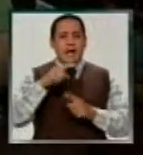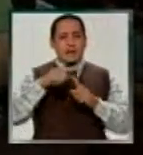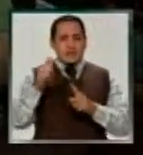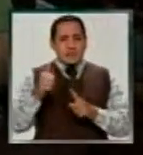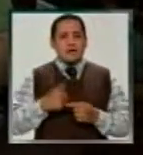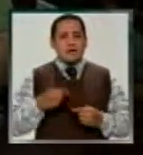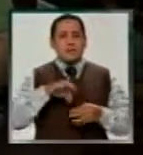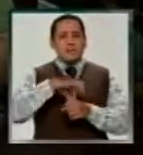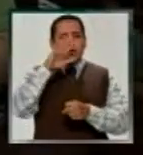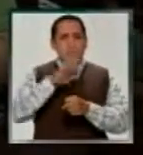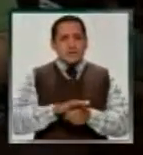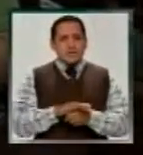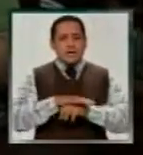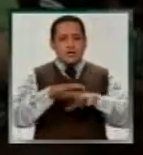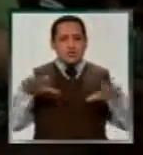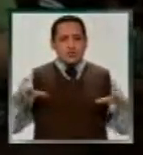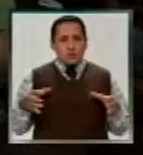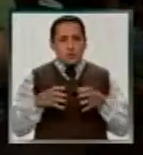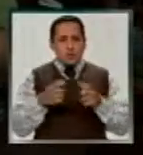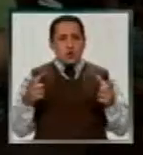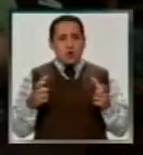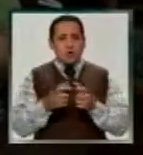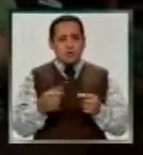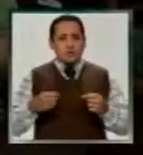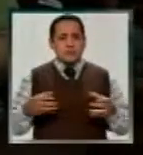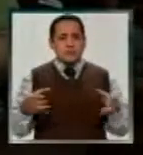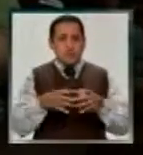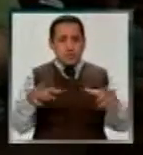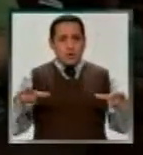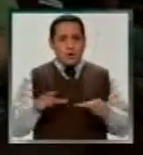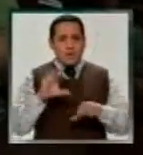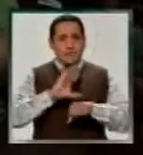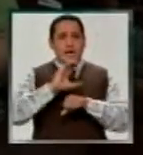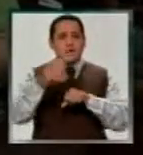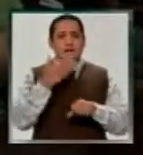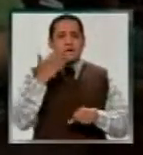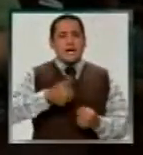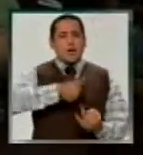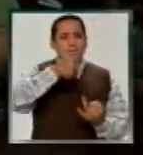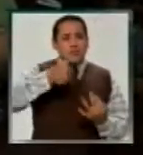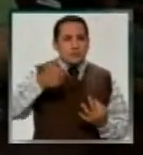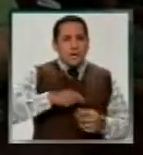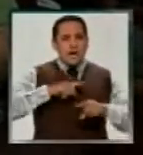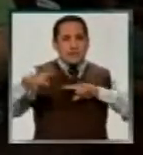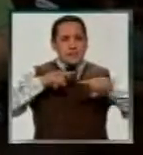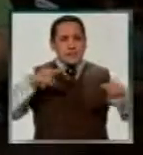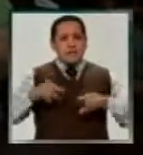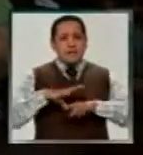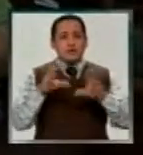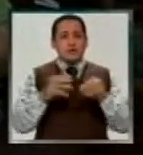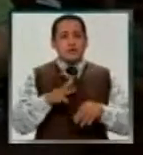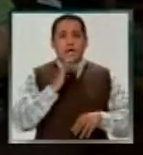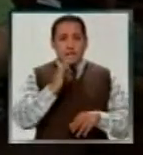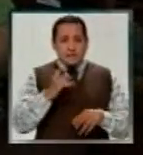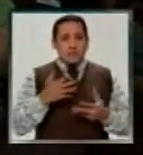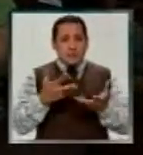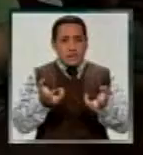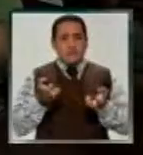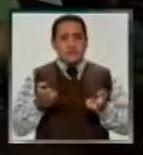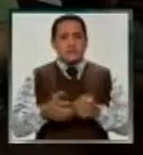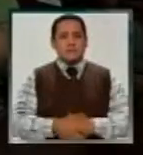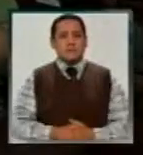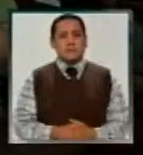el cual se comprometía una comisión de esta región integrada por autoridades y dirigentes si así lo consideraban